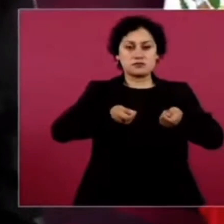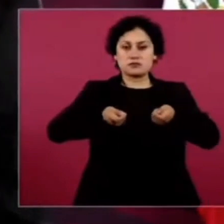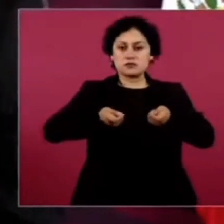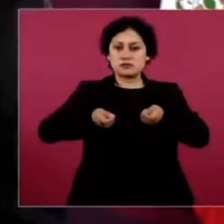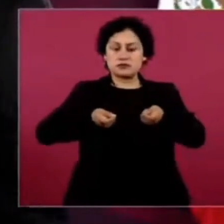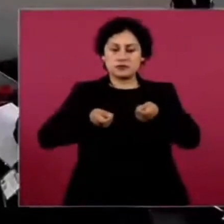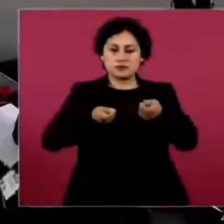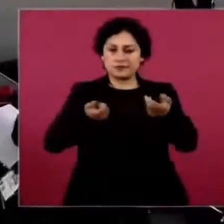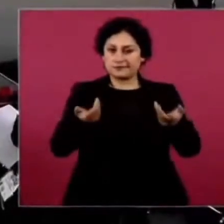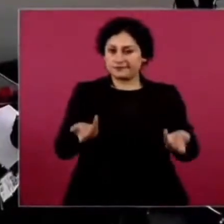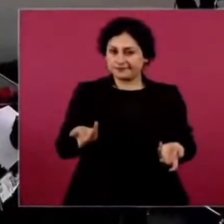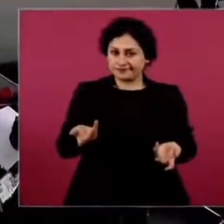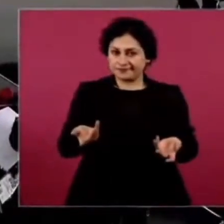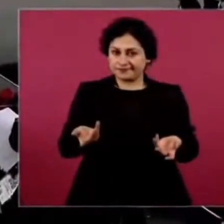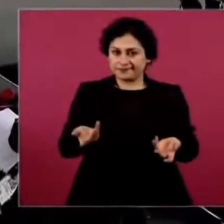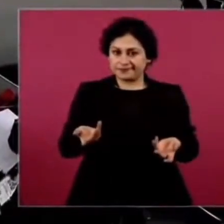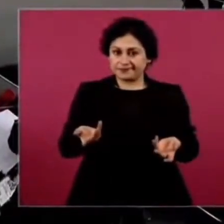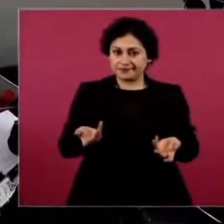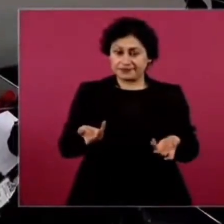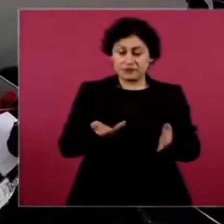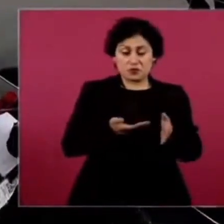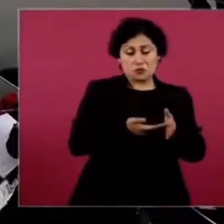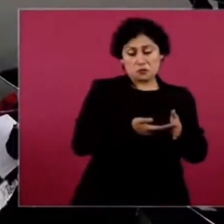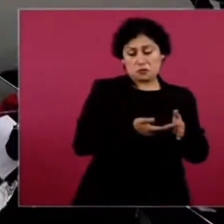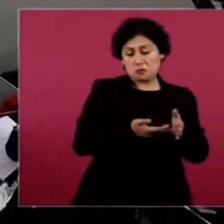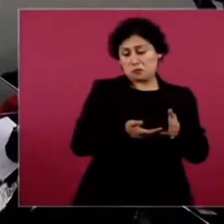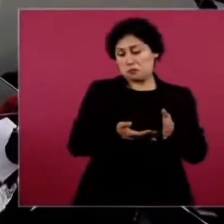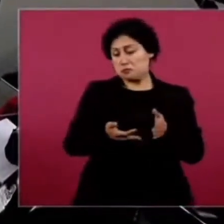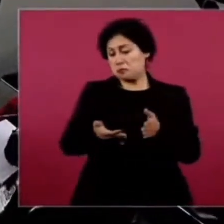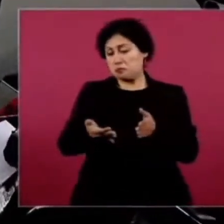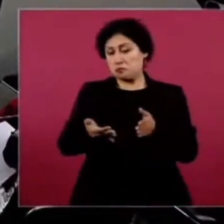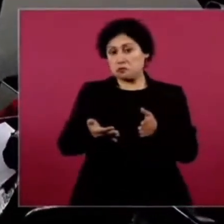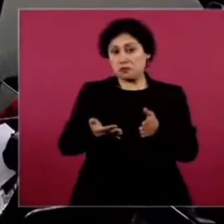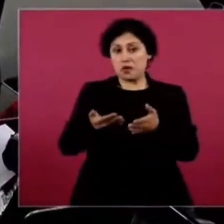Entonces, es hasta ahora